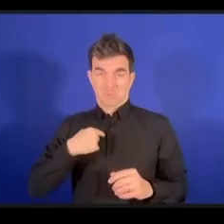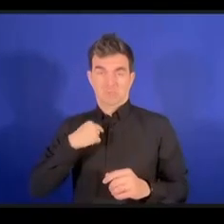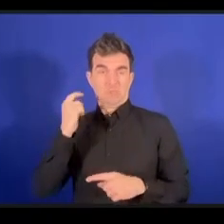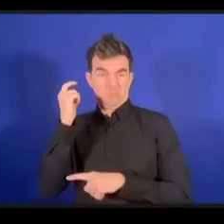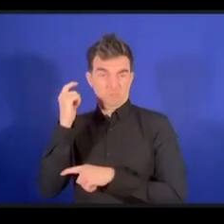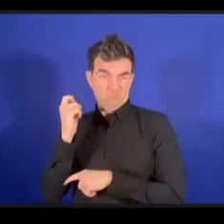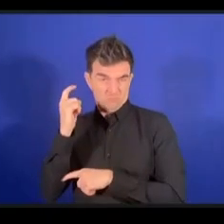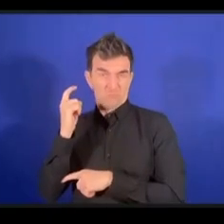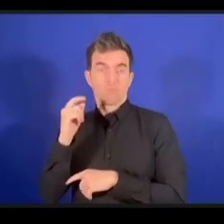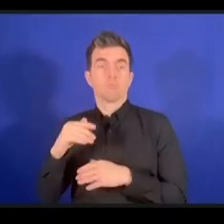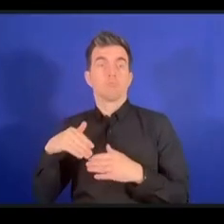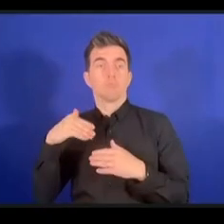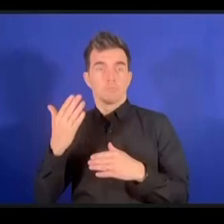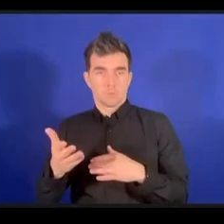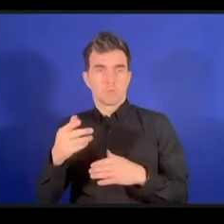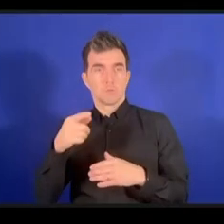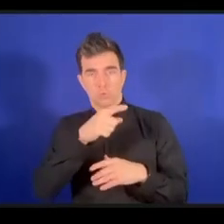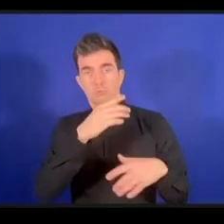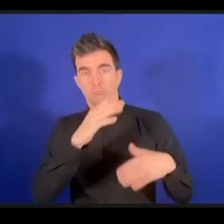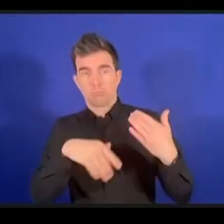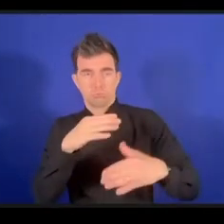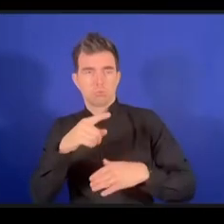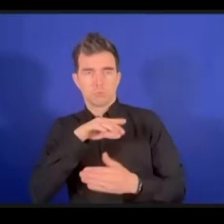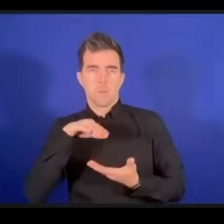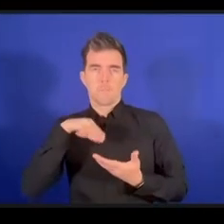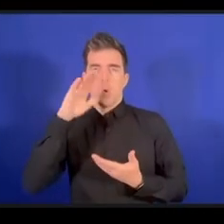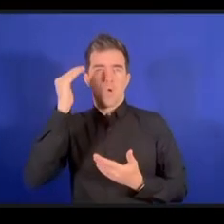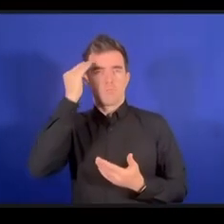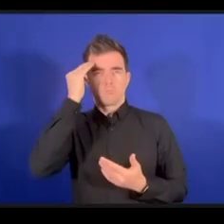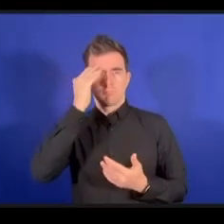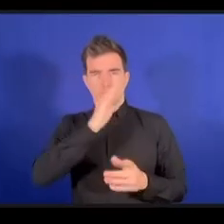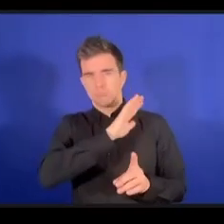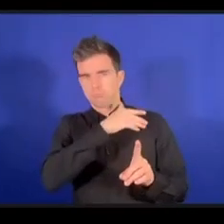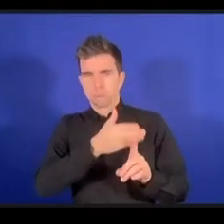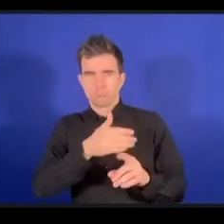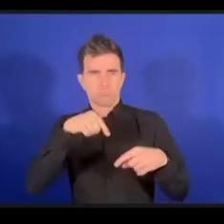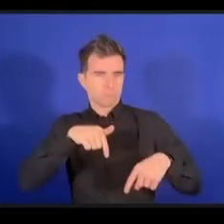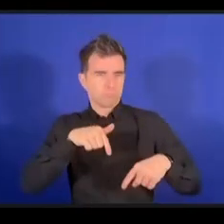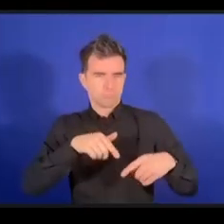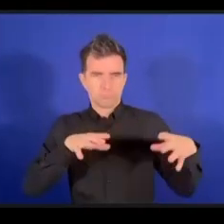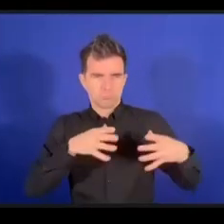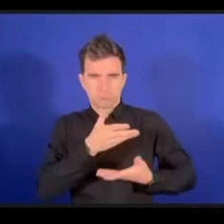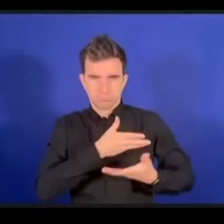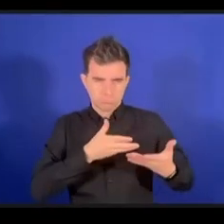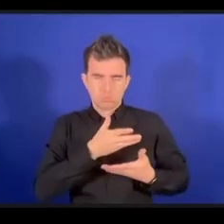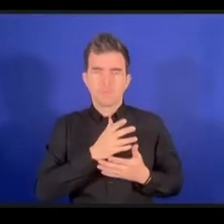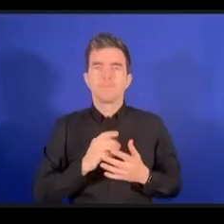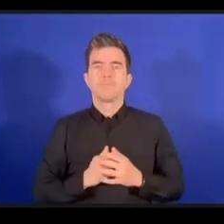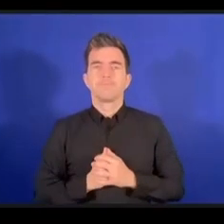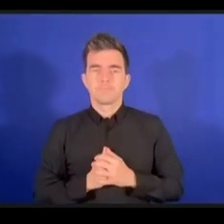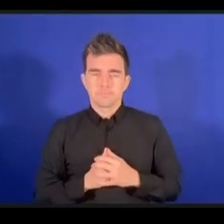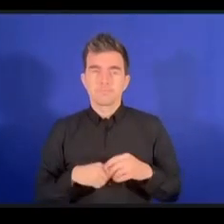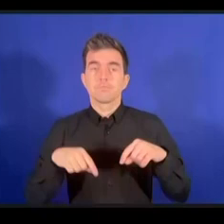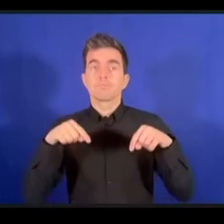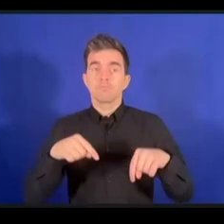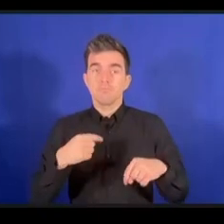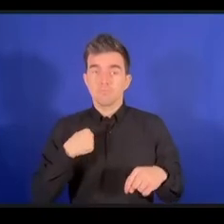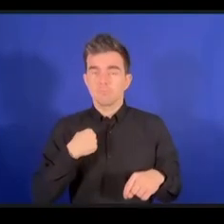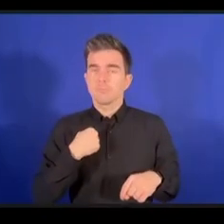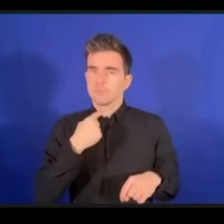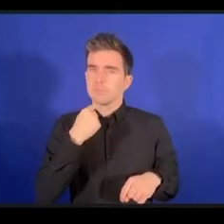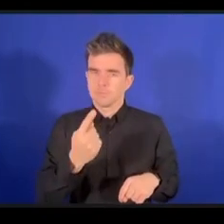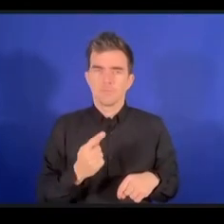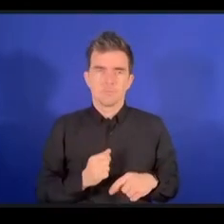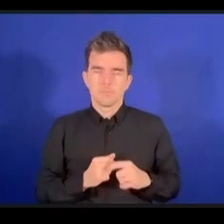mucha experiencia con las coaliciones dinámicas Yo diría que en este momento Es un poco difícil dar una respuesta para todas las